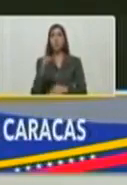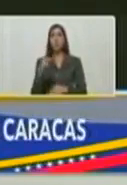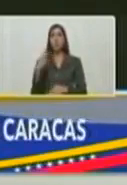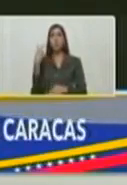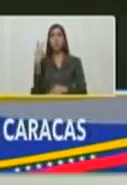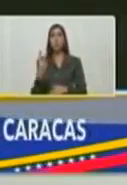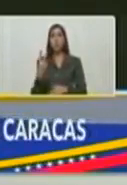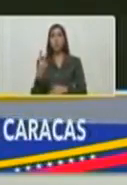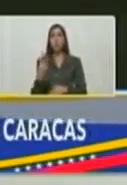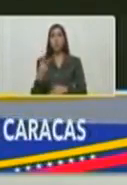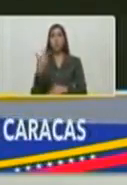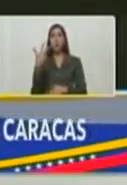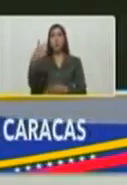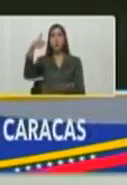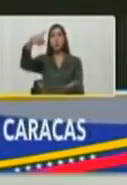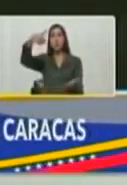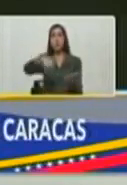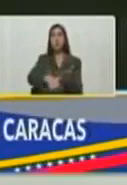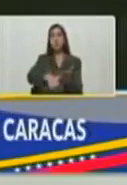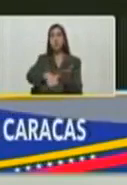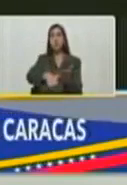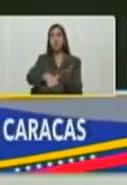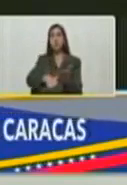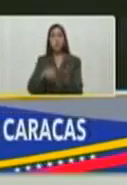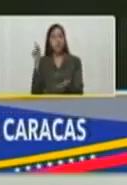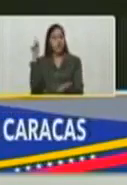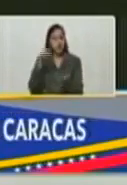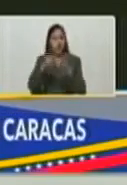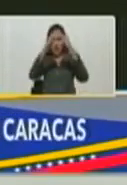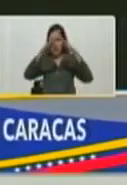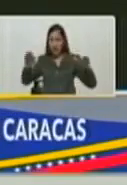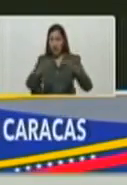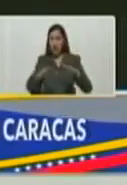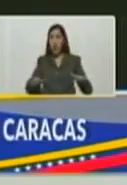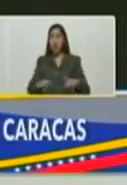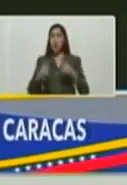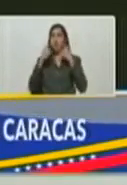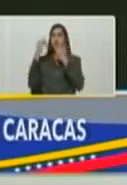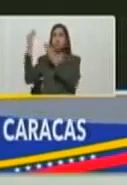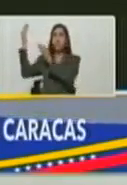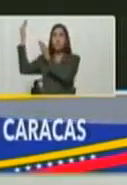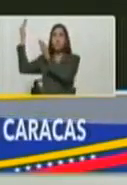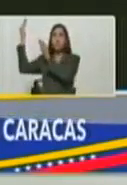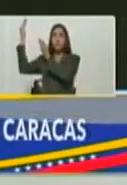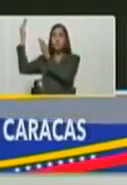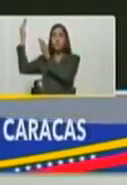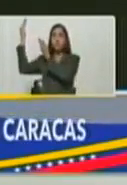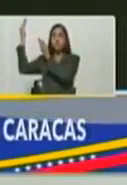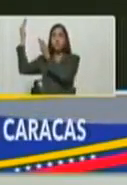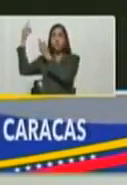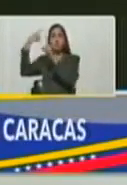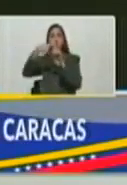dos, a las tres, llega la Navidad, ya va la corriente